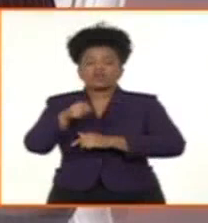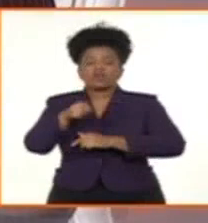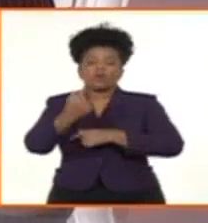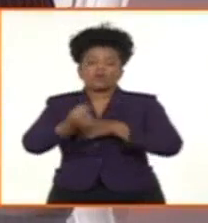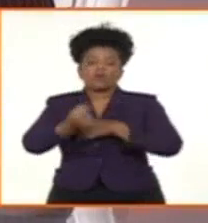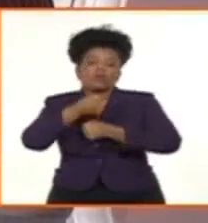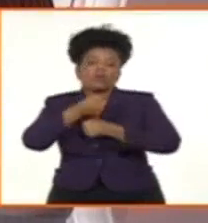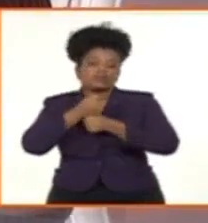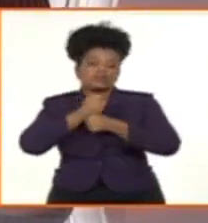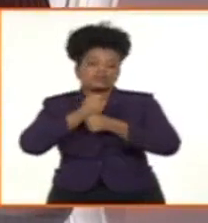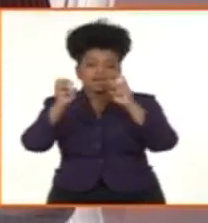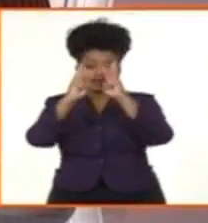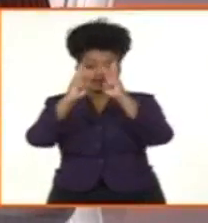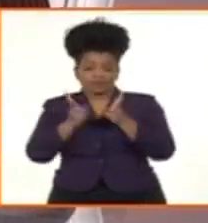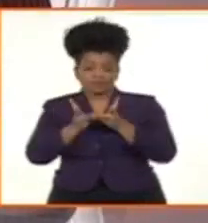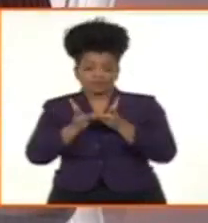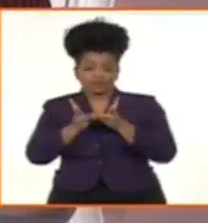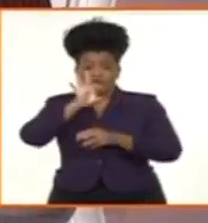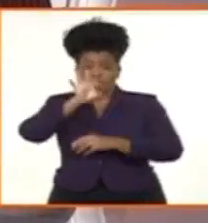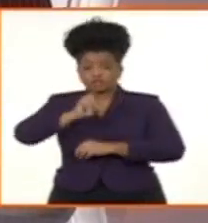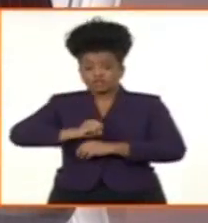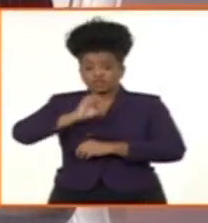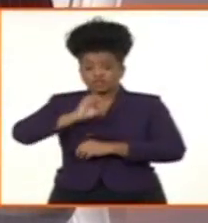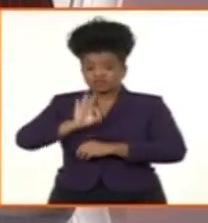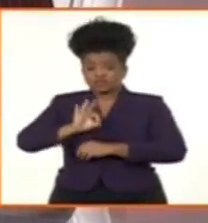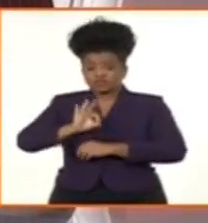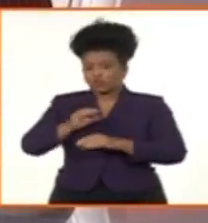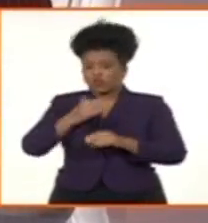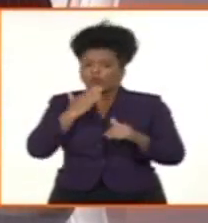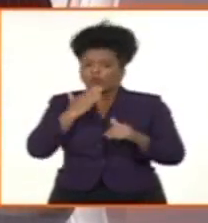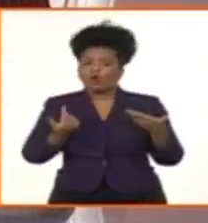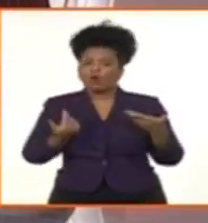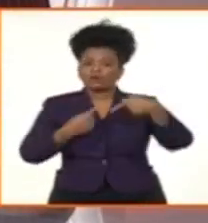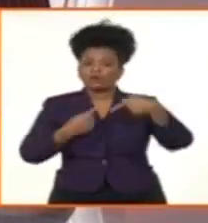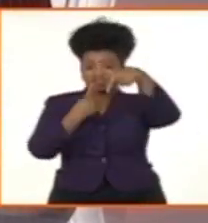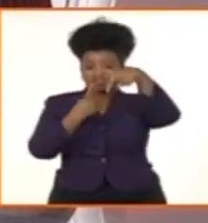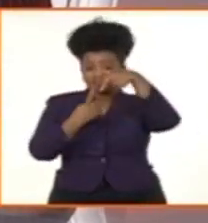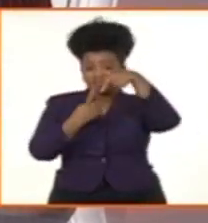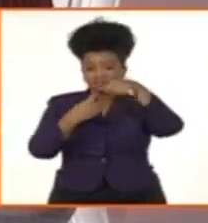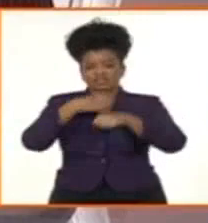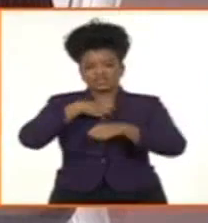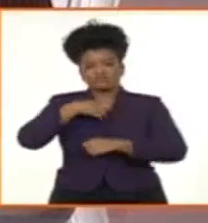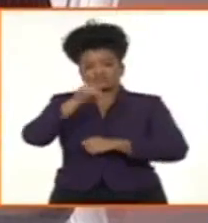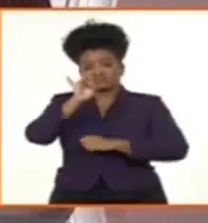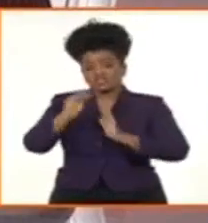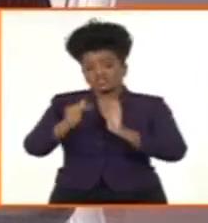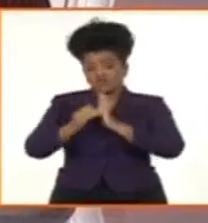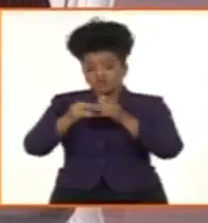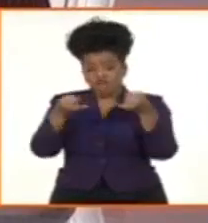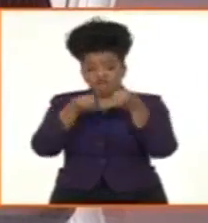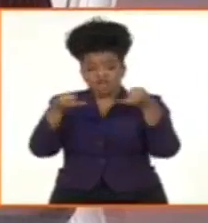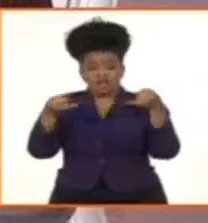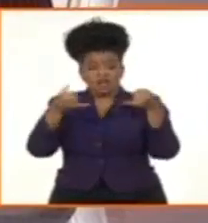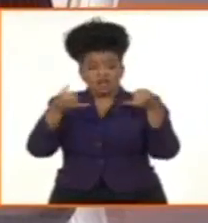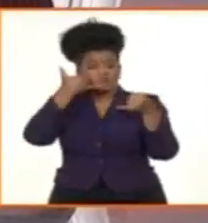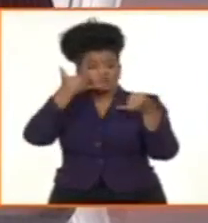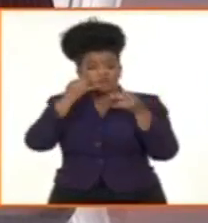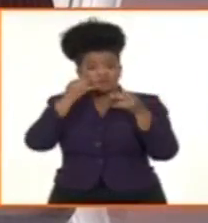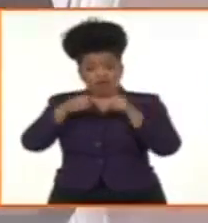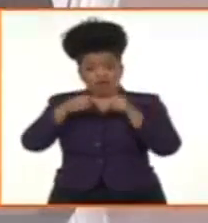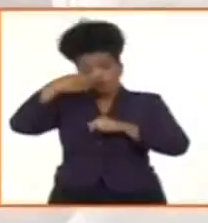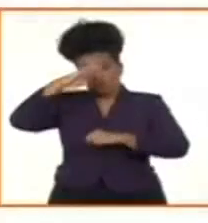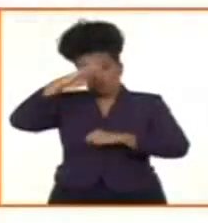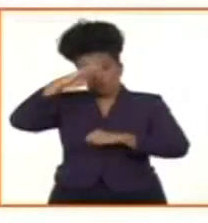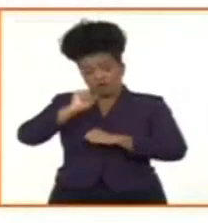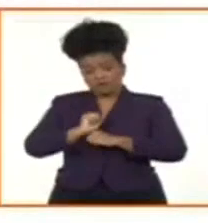80% lo hace a través del móvil. Tenemos 7 millones de líneas móviles en Cuba, y de esos 7,2 millones de